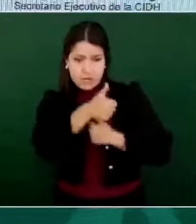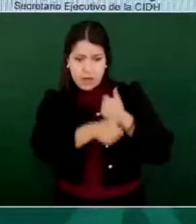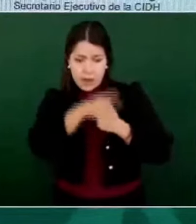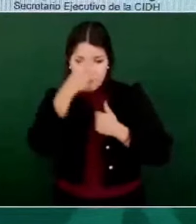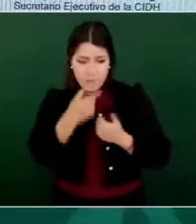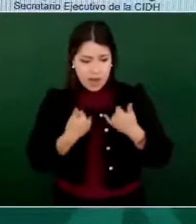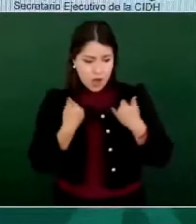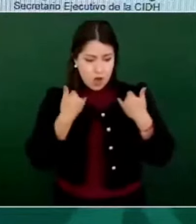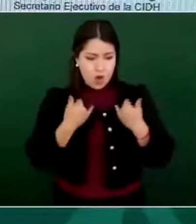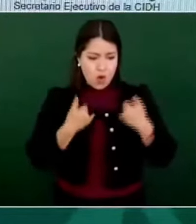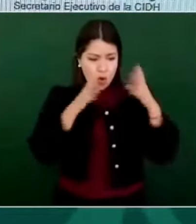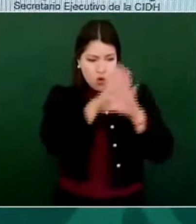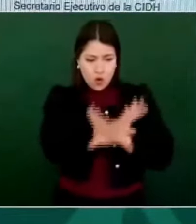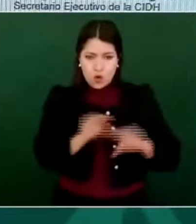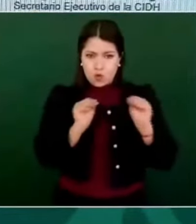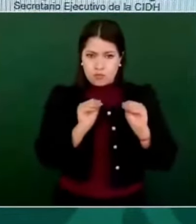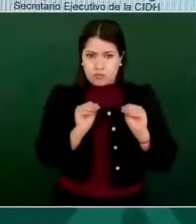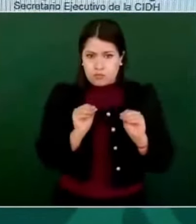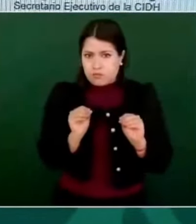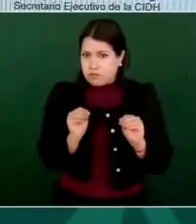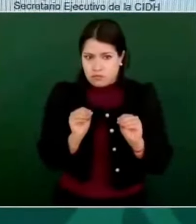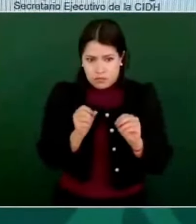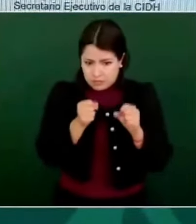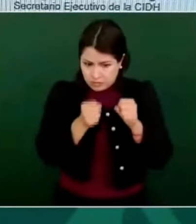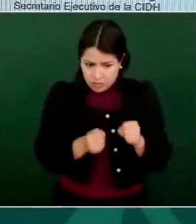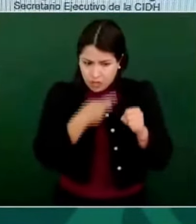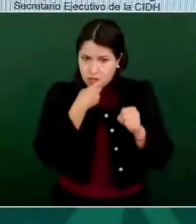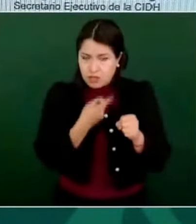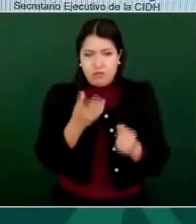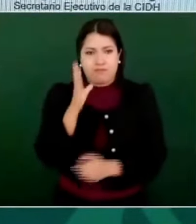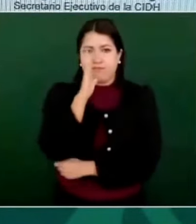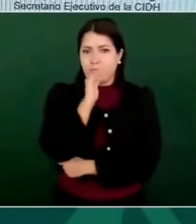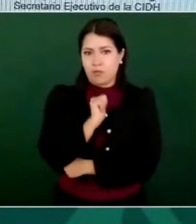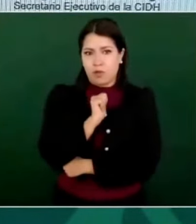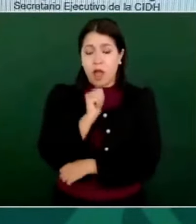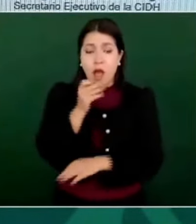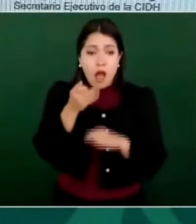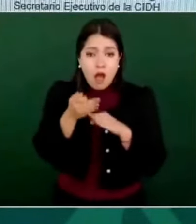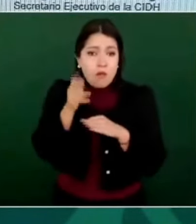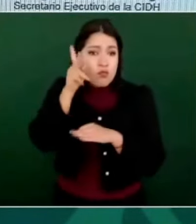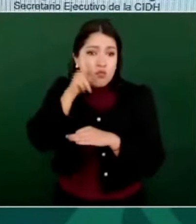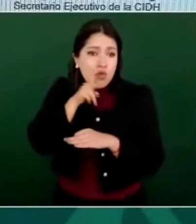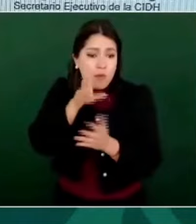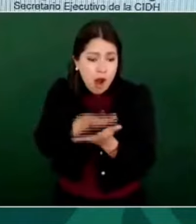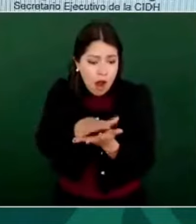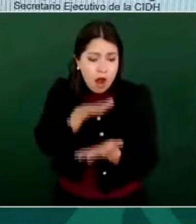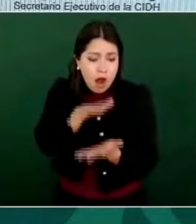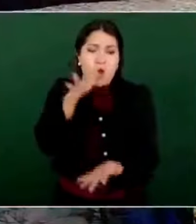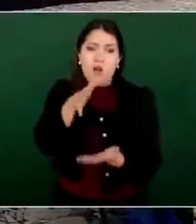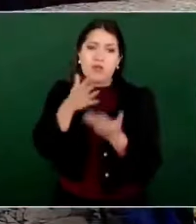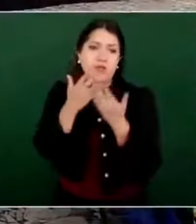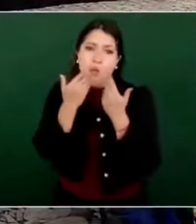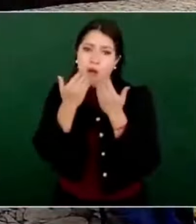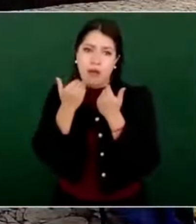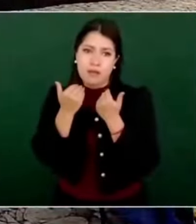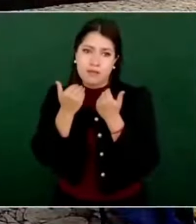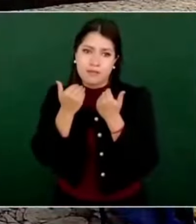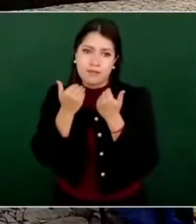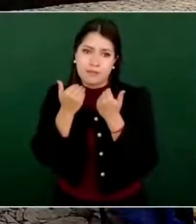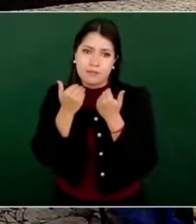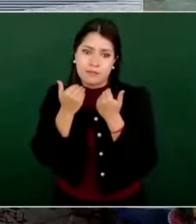de los jóvenes hasta ahora no hay pruebas